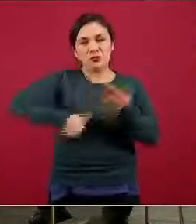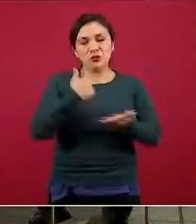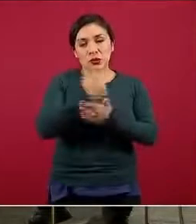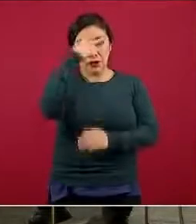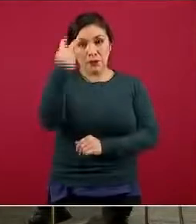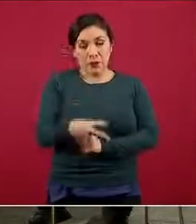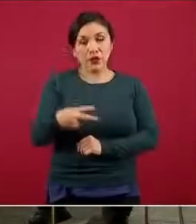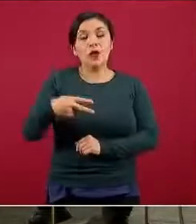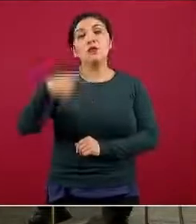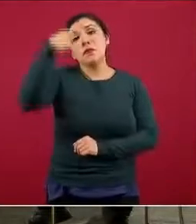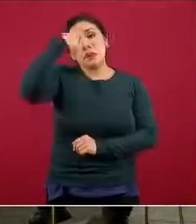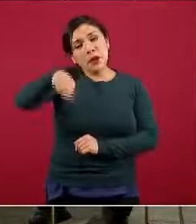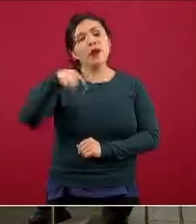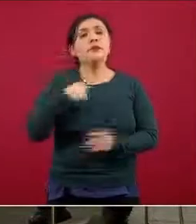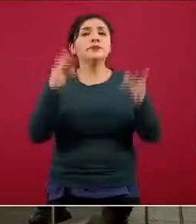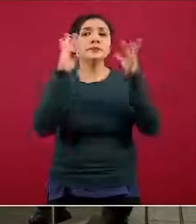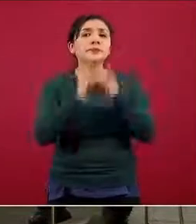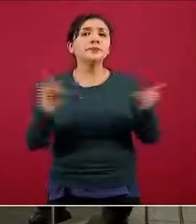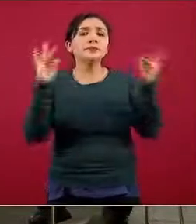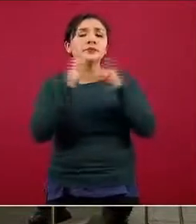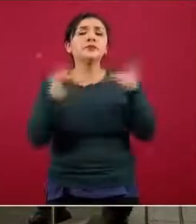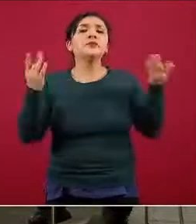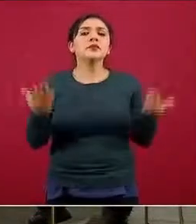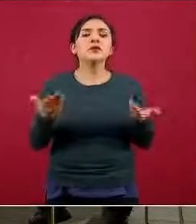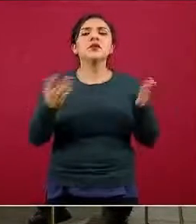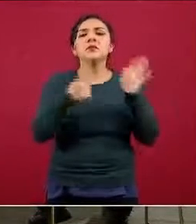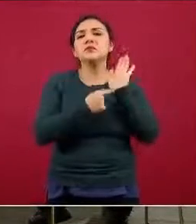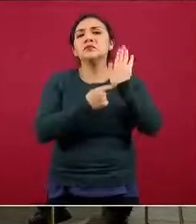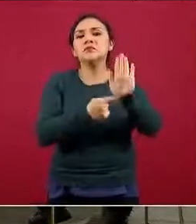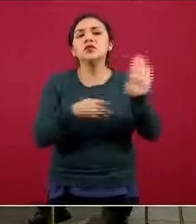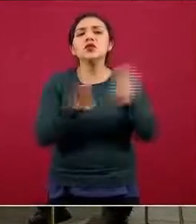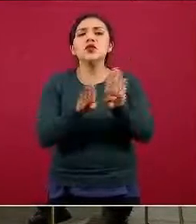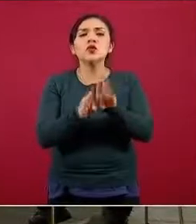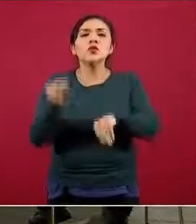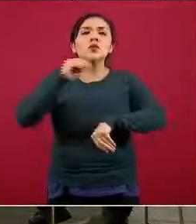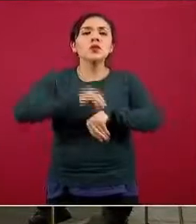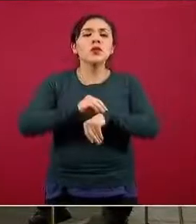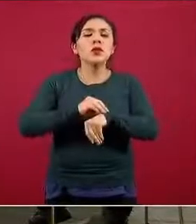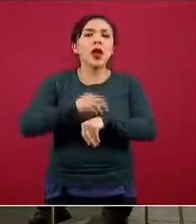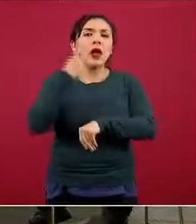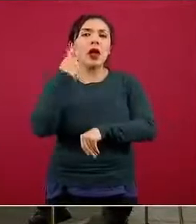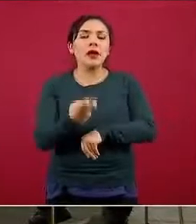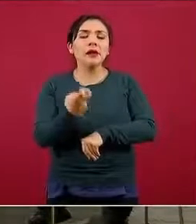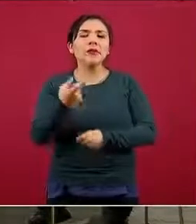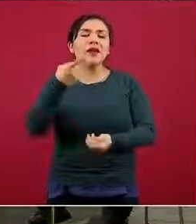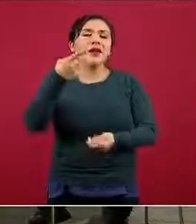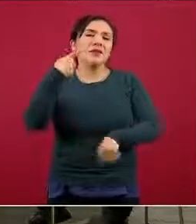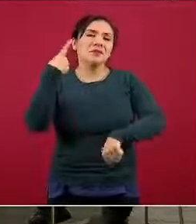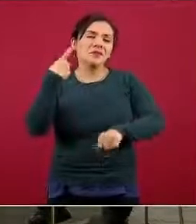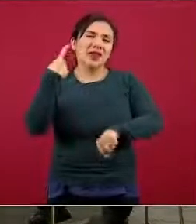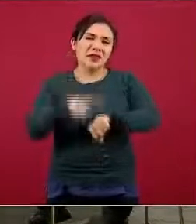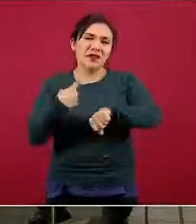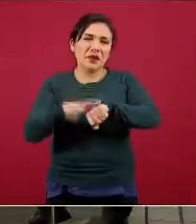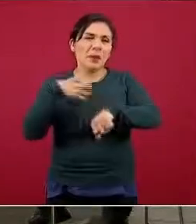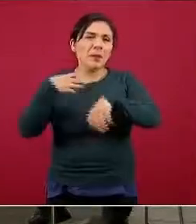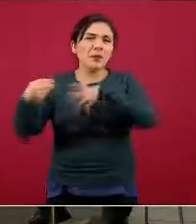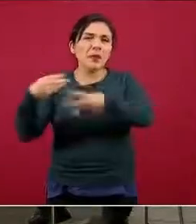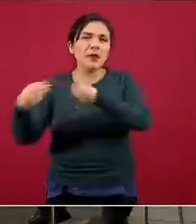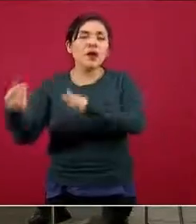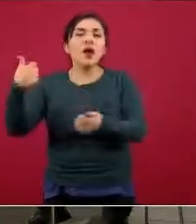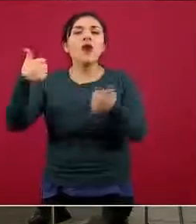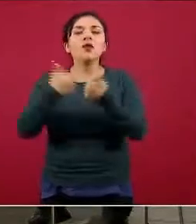México, para presentar el curso de la epidemia por